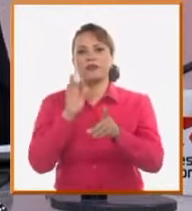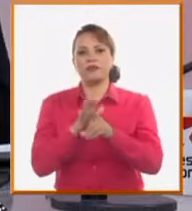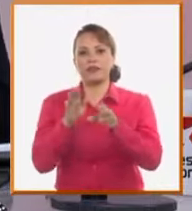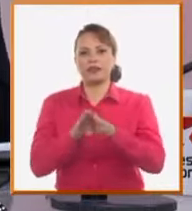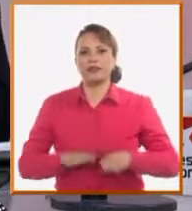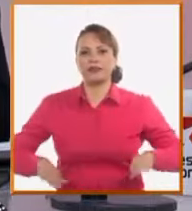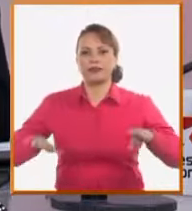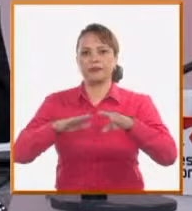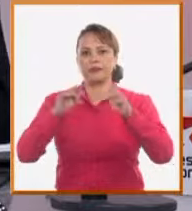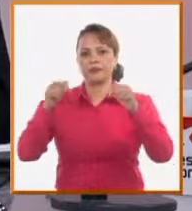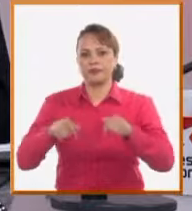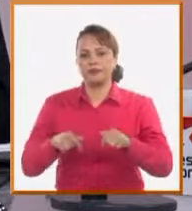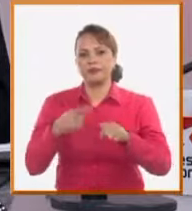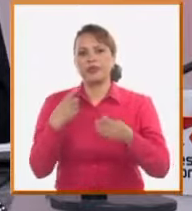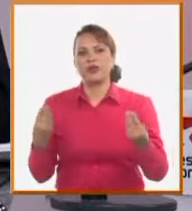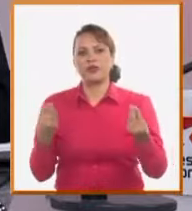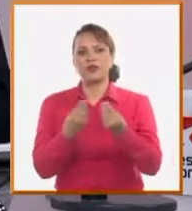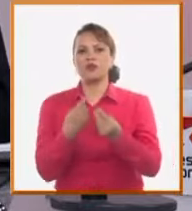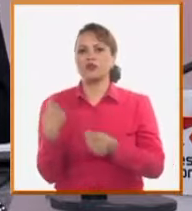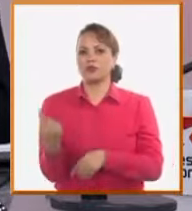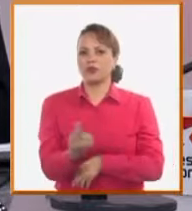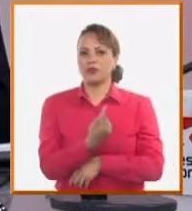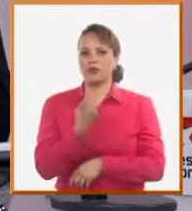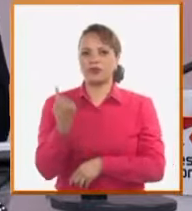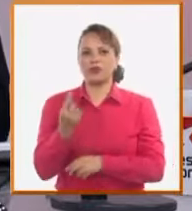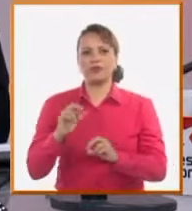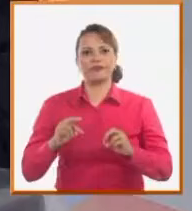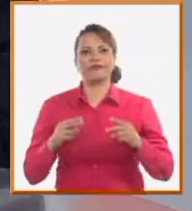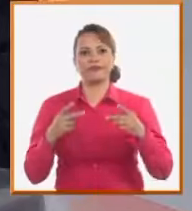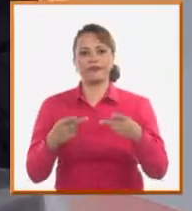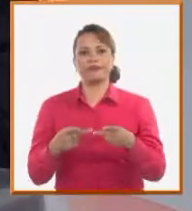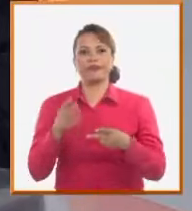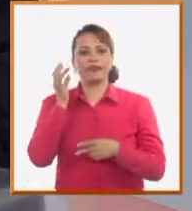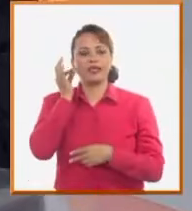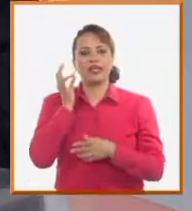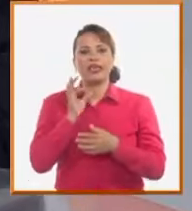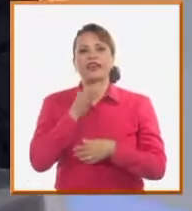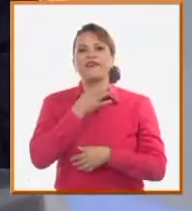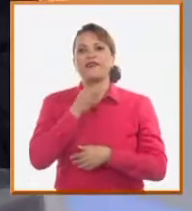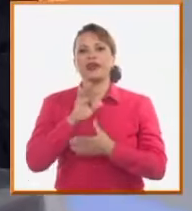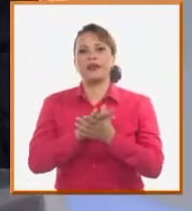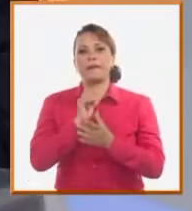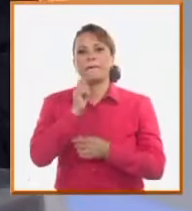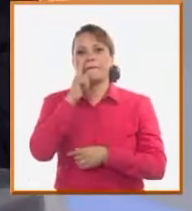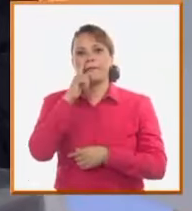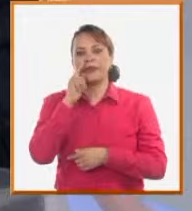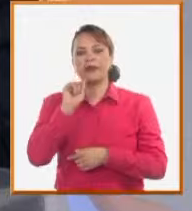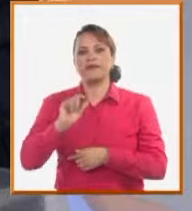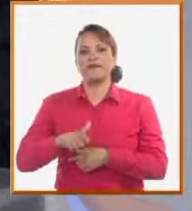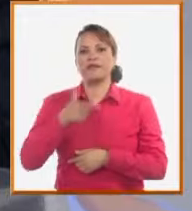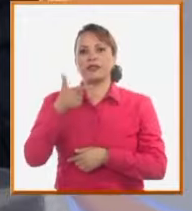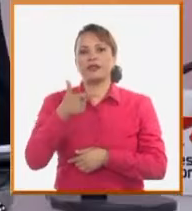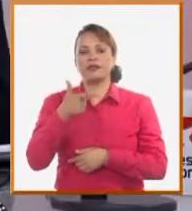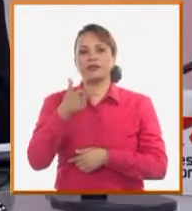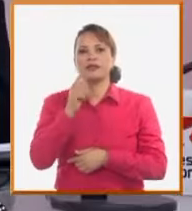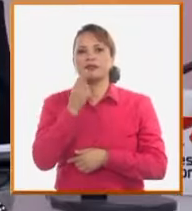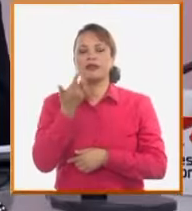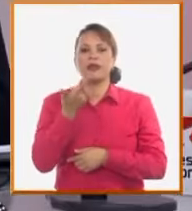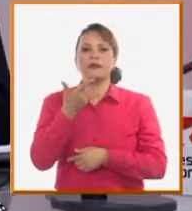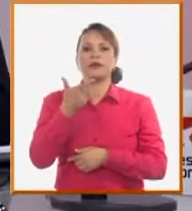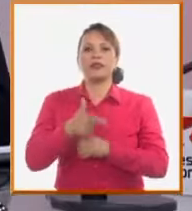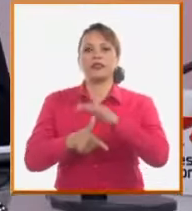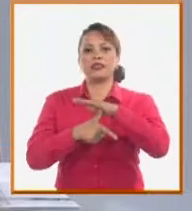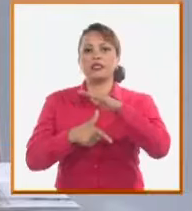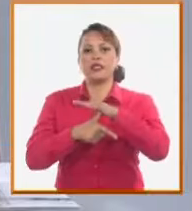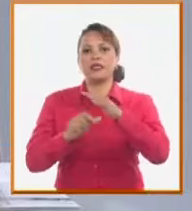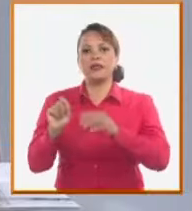emisión de hoy, que tengo el placer de compartir nuevamente con el compañero Fermín Mesa García, vicepresidente primero del Grupo Caudal, la